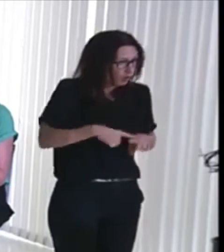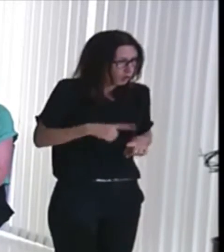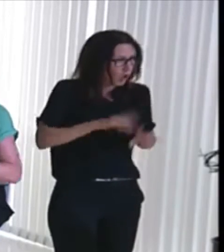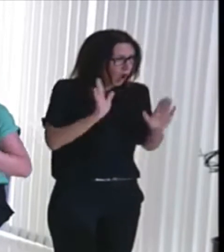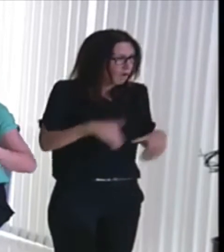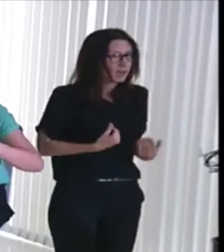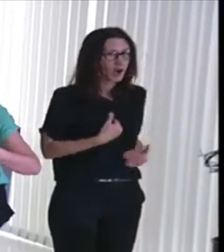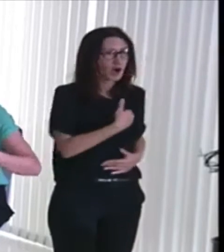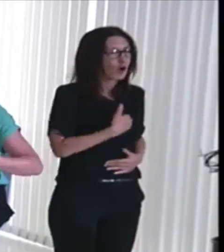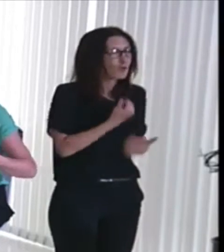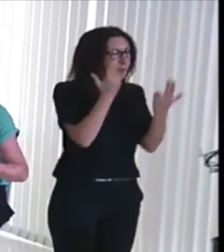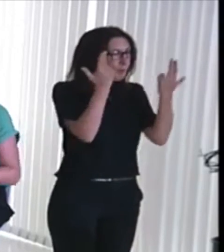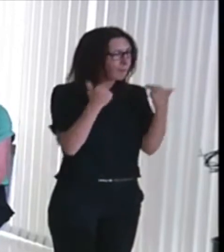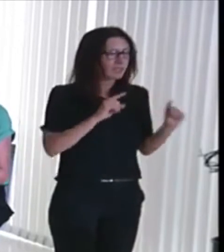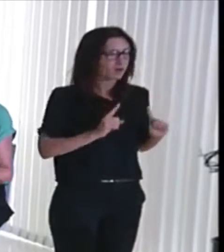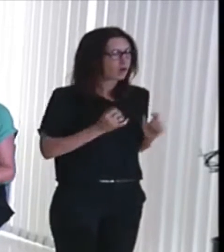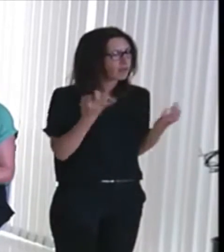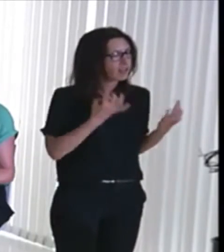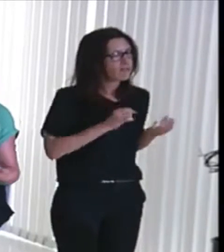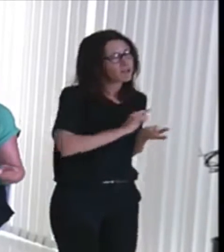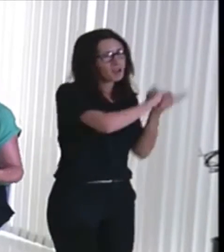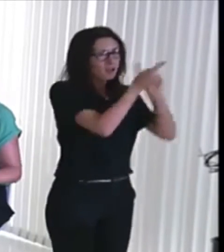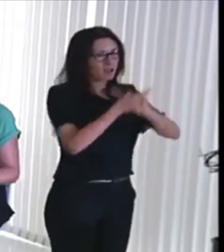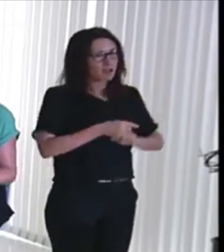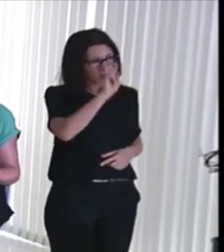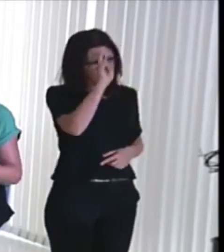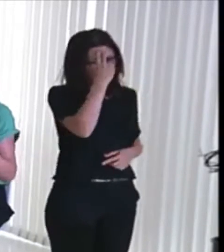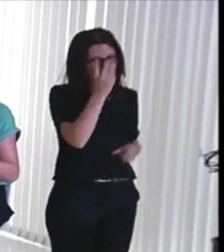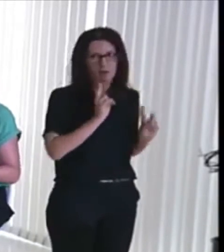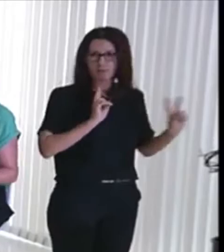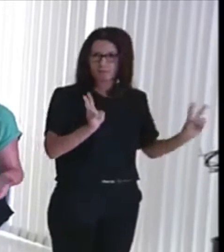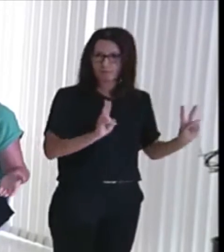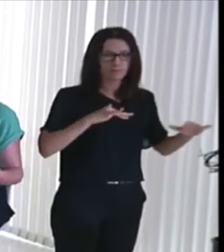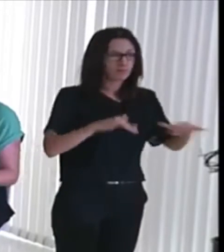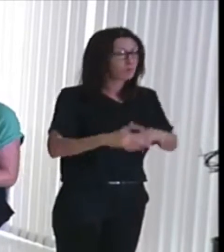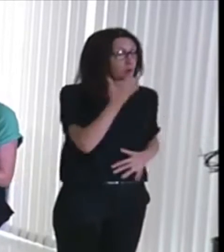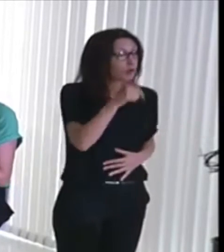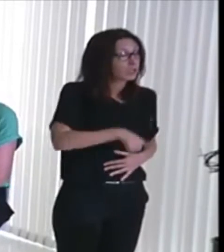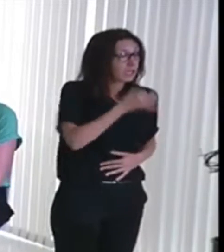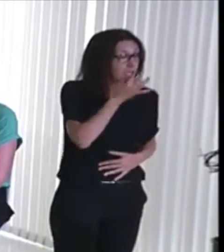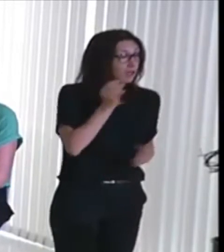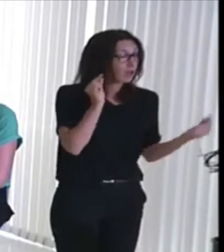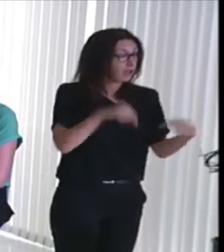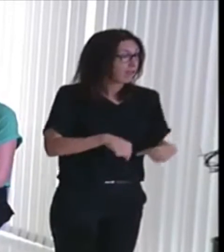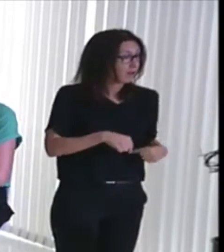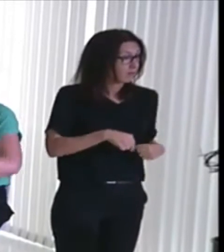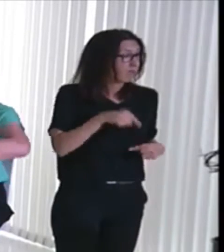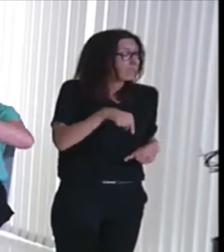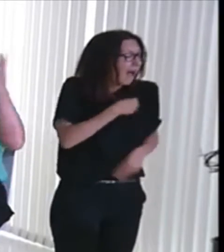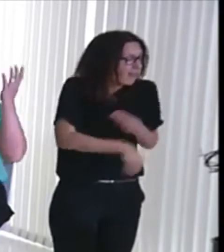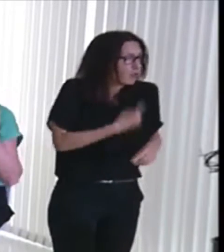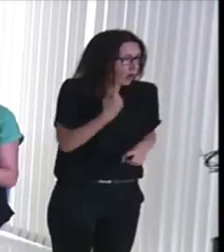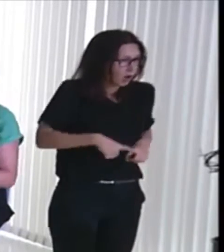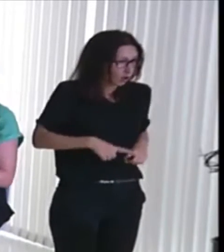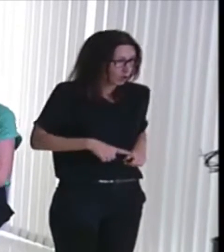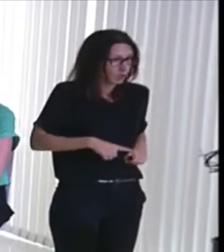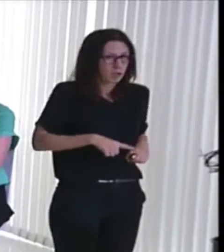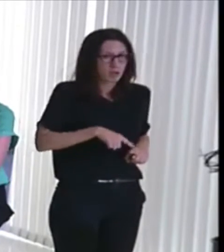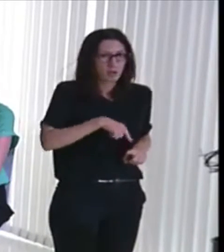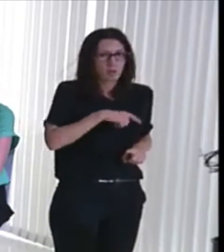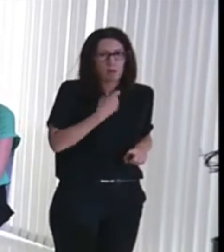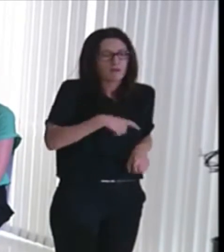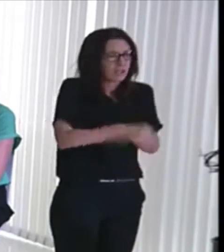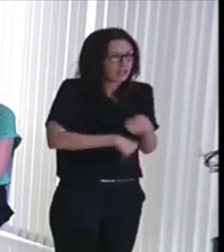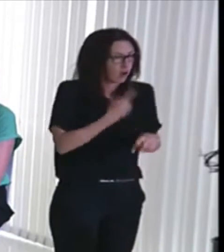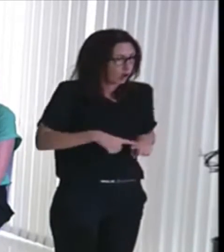en un rol más pasivo, en activarnos. Y hacer cosas, es quedar esta tarde con alguien, eso es hacer una cosa, ¿no? O sea, que no hace falta hacer cosas